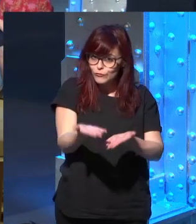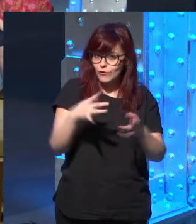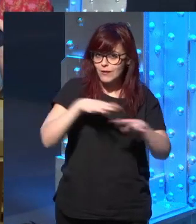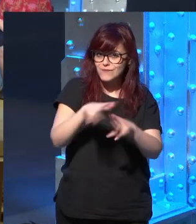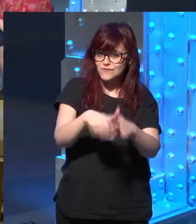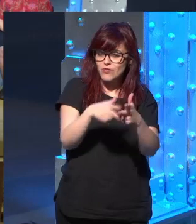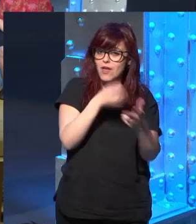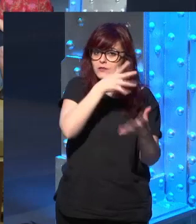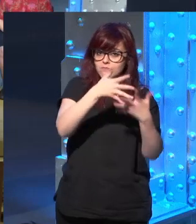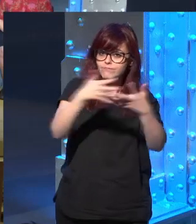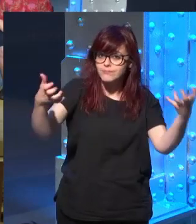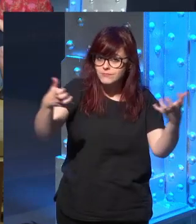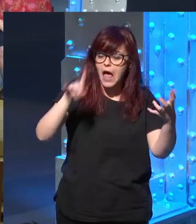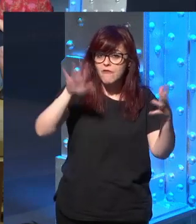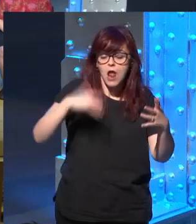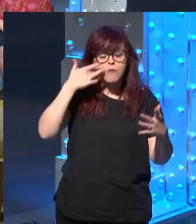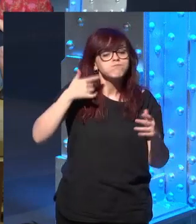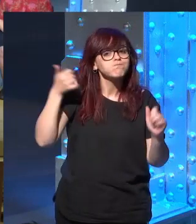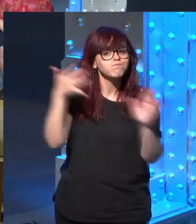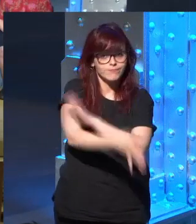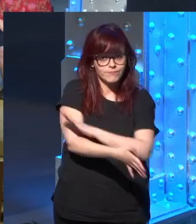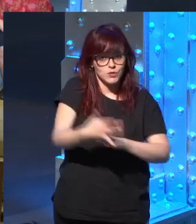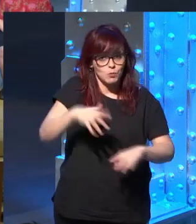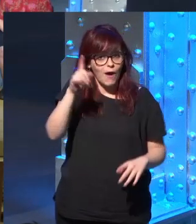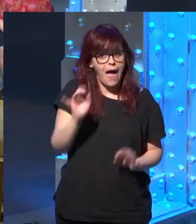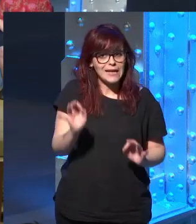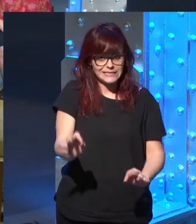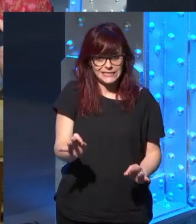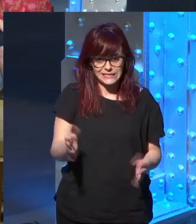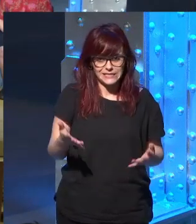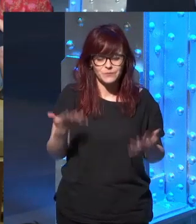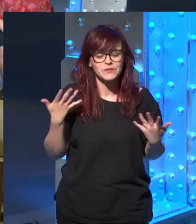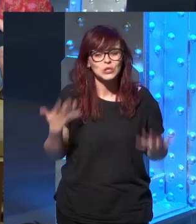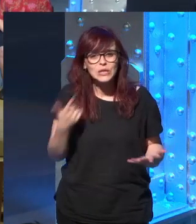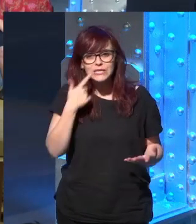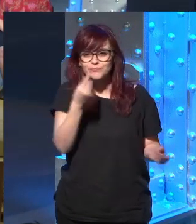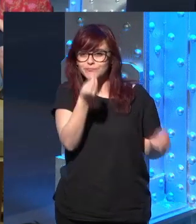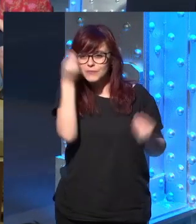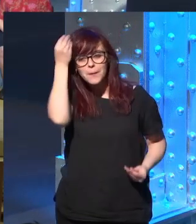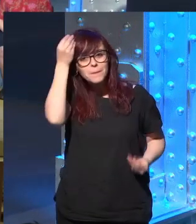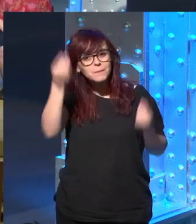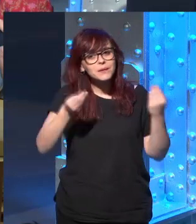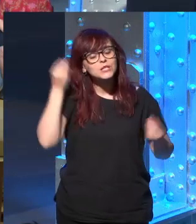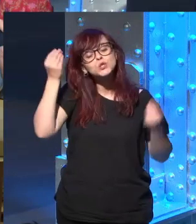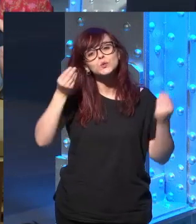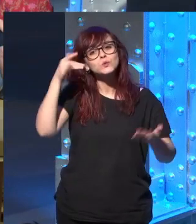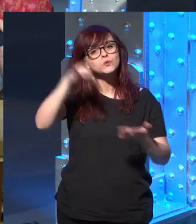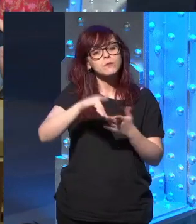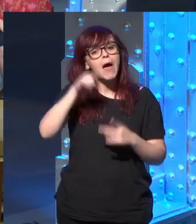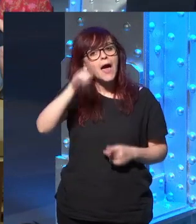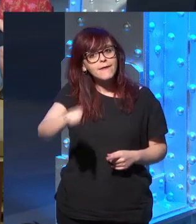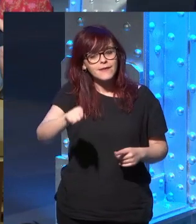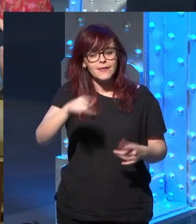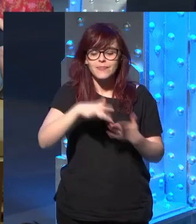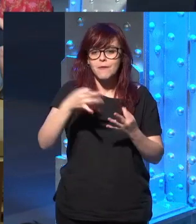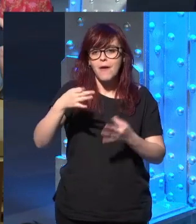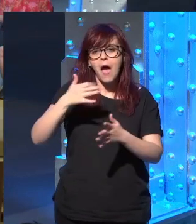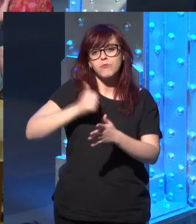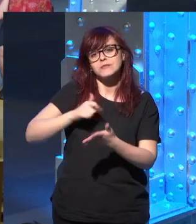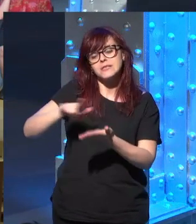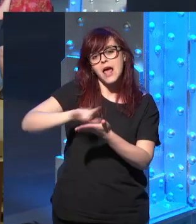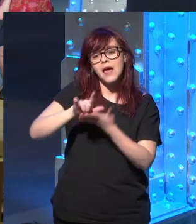quedar. Y así como lo cuente, es lo que va a quedar. Y ahí es, yo creo que es. Que es el donde está el juego literario. Ahora que